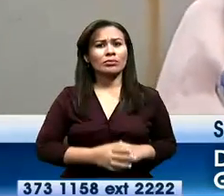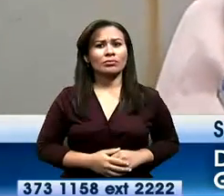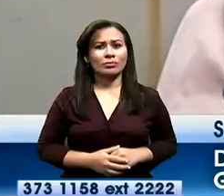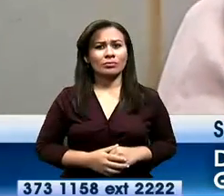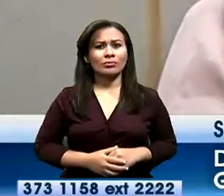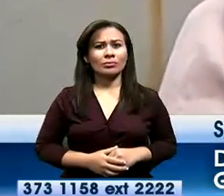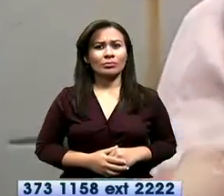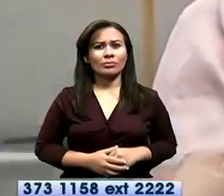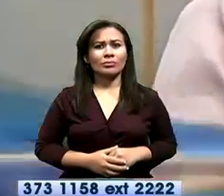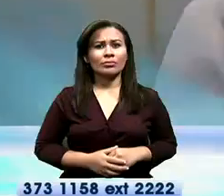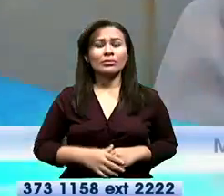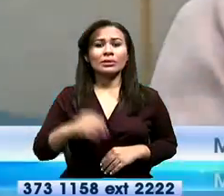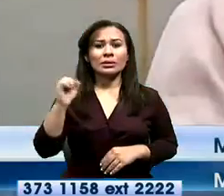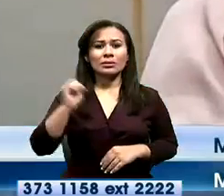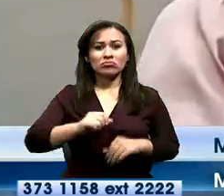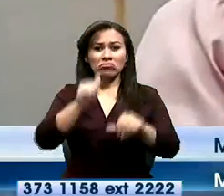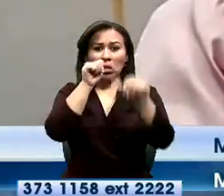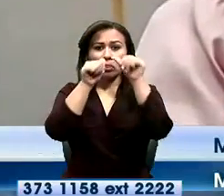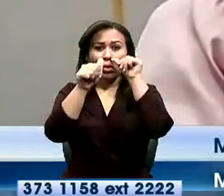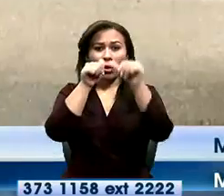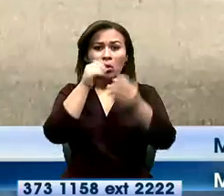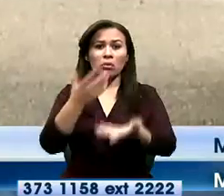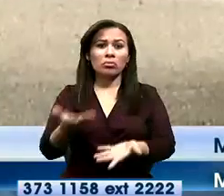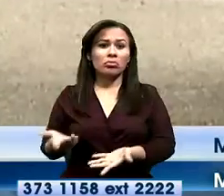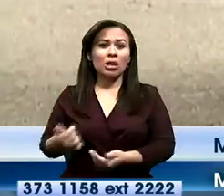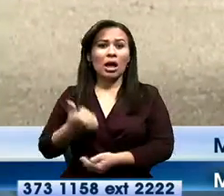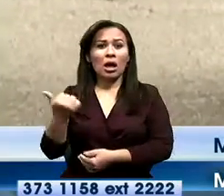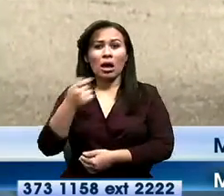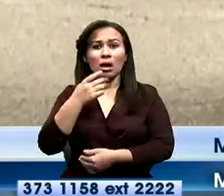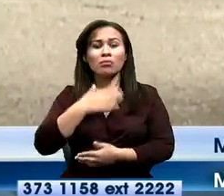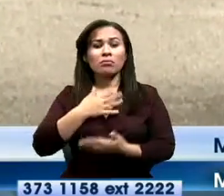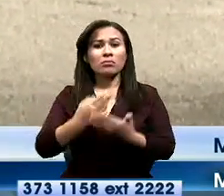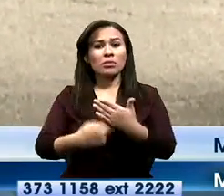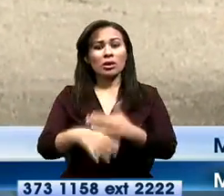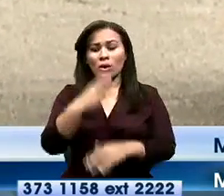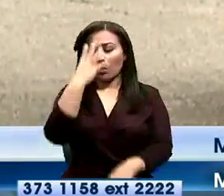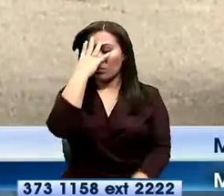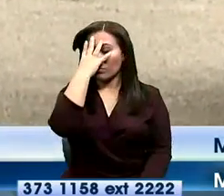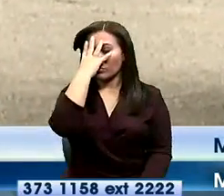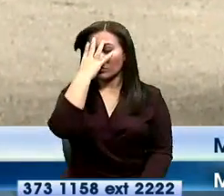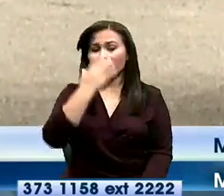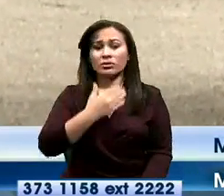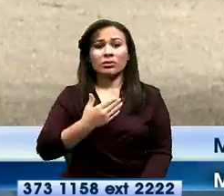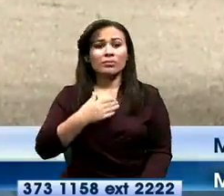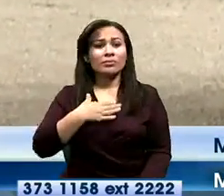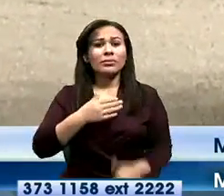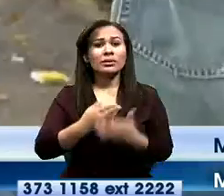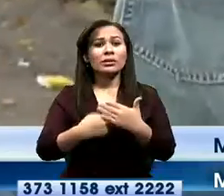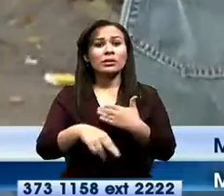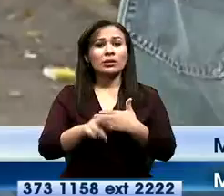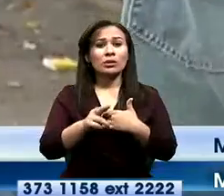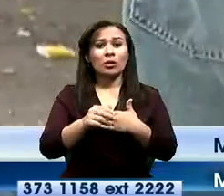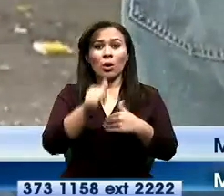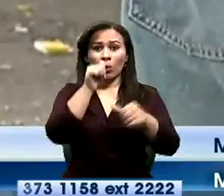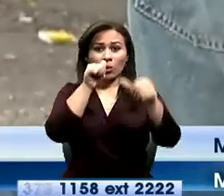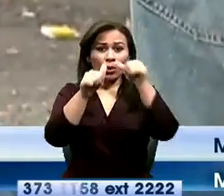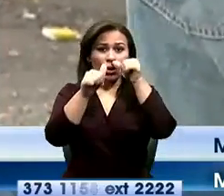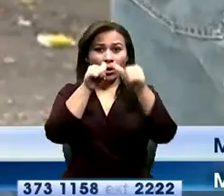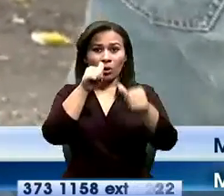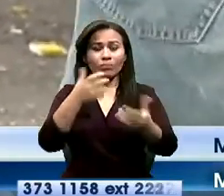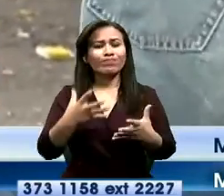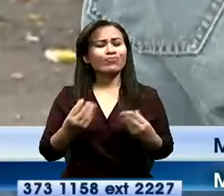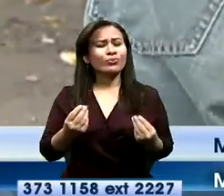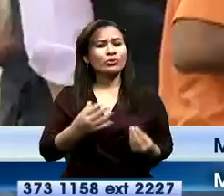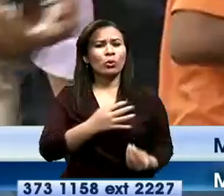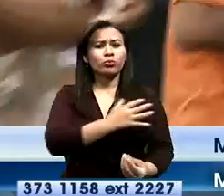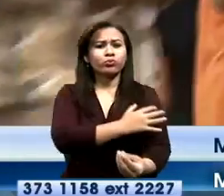estaba pepiado, dice él. Yo digo la palabra que él dijo, para mí es vergüenza decirlo. Pero él dijo, estaba recontra pepiado.